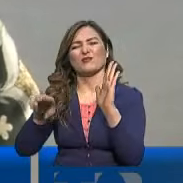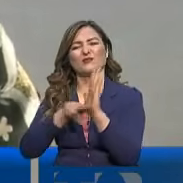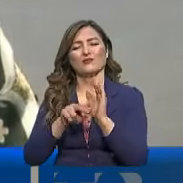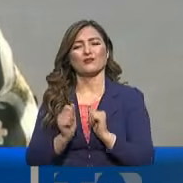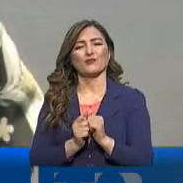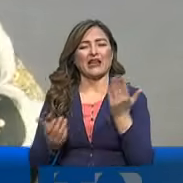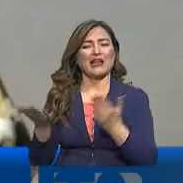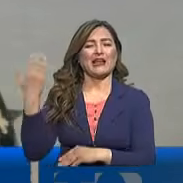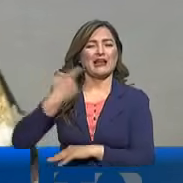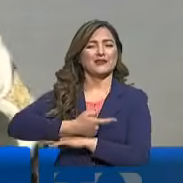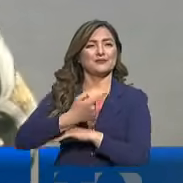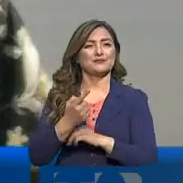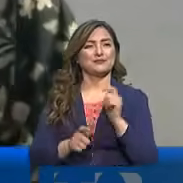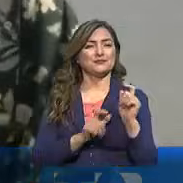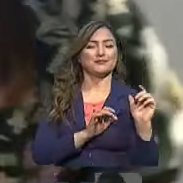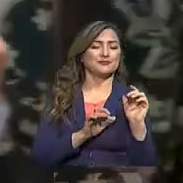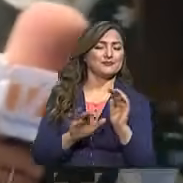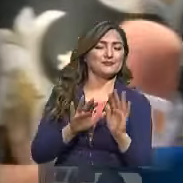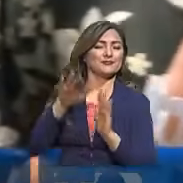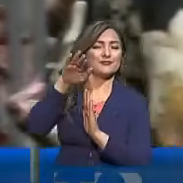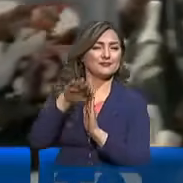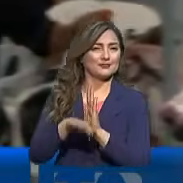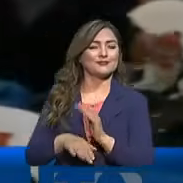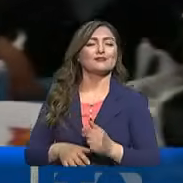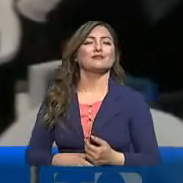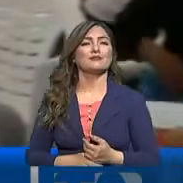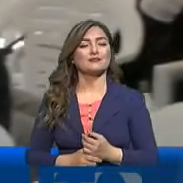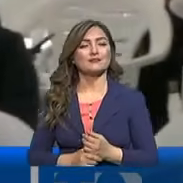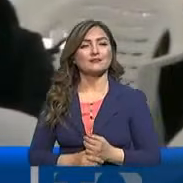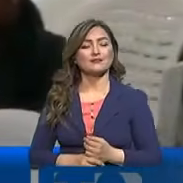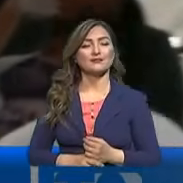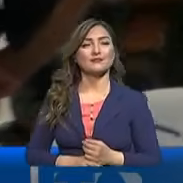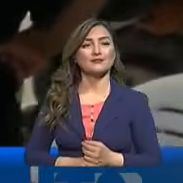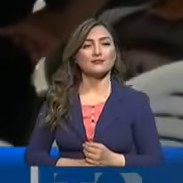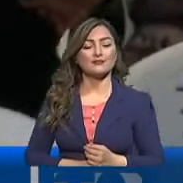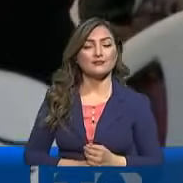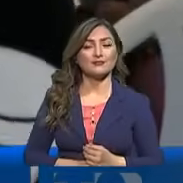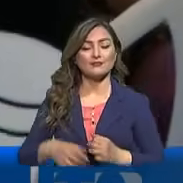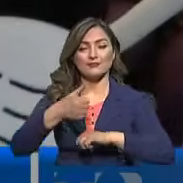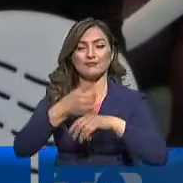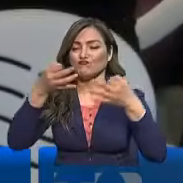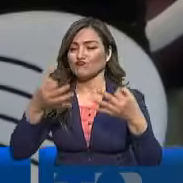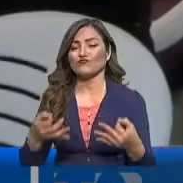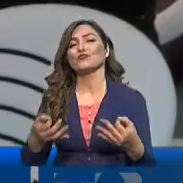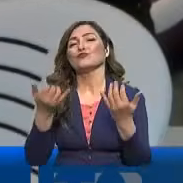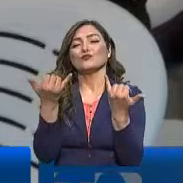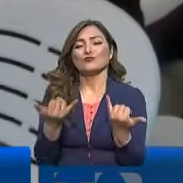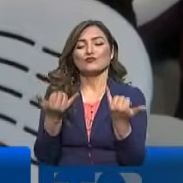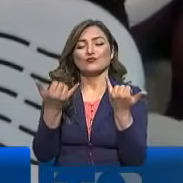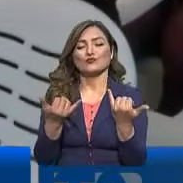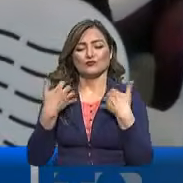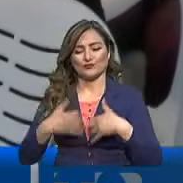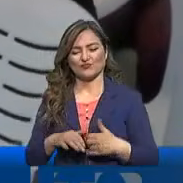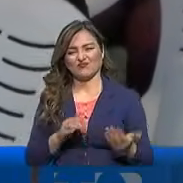anteriores, definitivamente la afluencia de personas ha disminuido. Según nos han confirmado las autoridades, hasta ahora se